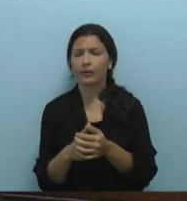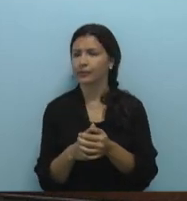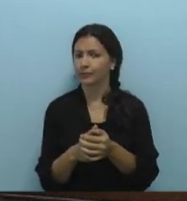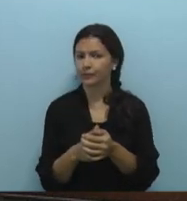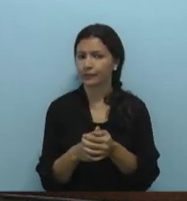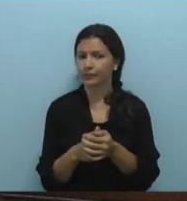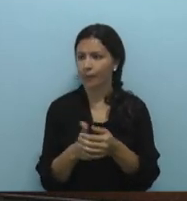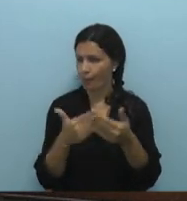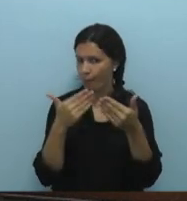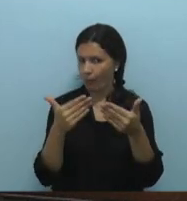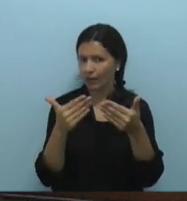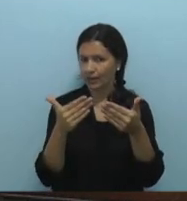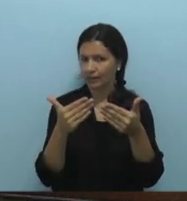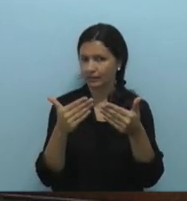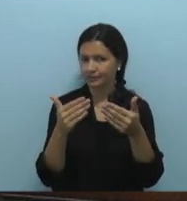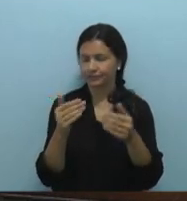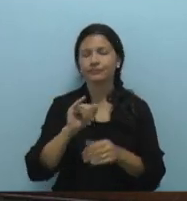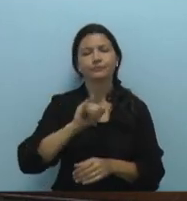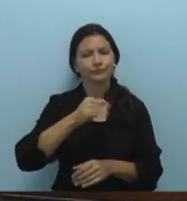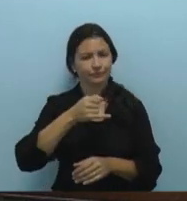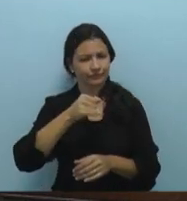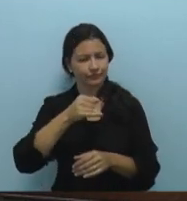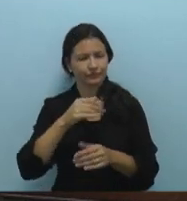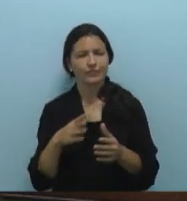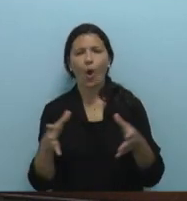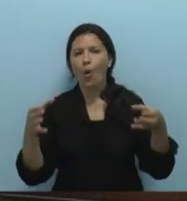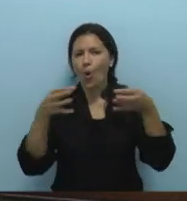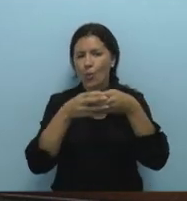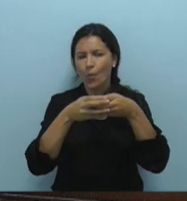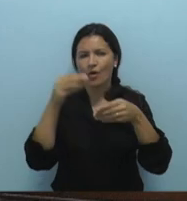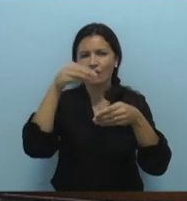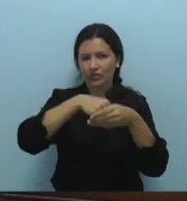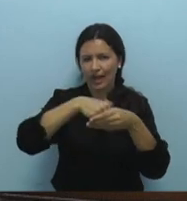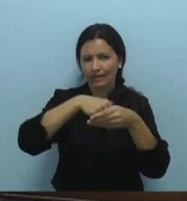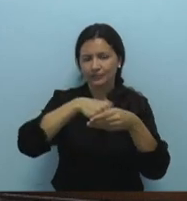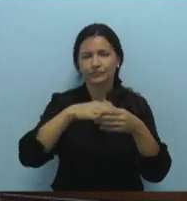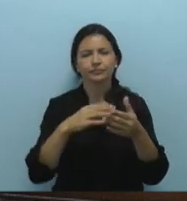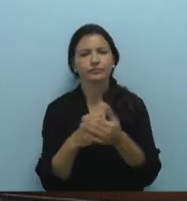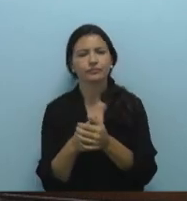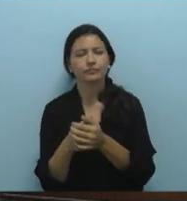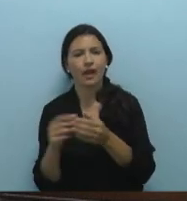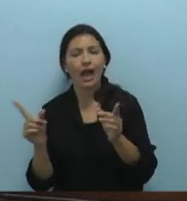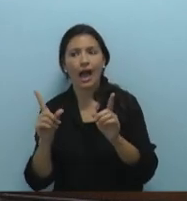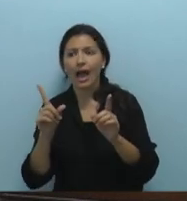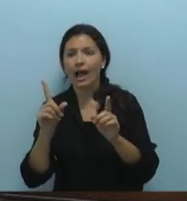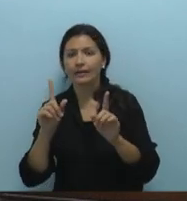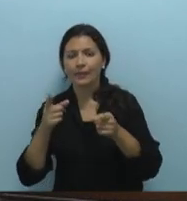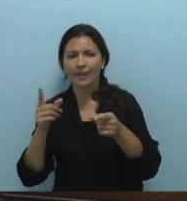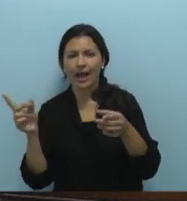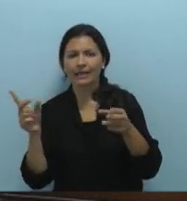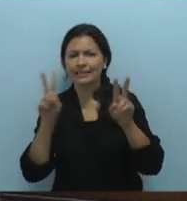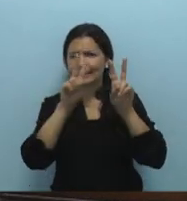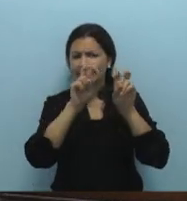poner a votación la moción de la diputada. Aprobado, votaremos en bloque. Y el segundo es que se adjunten al asunto